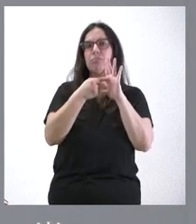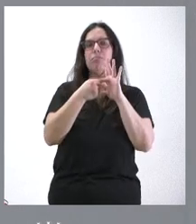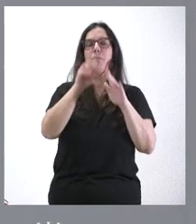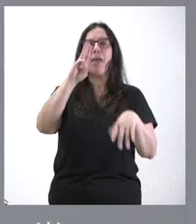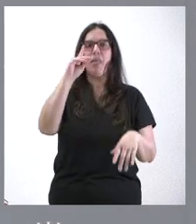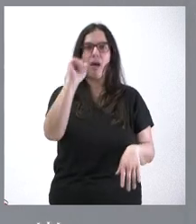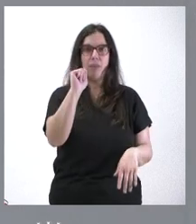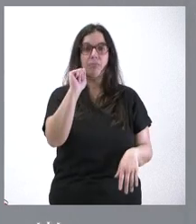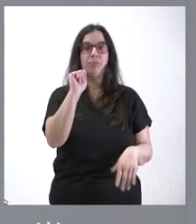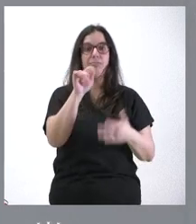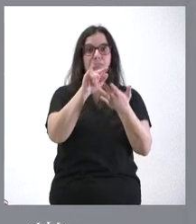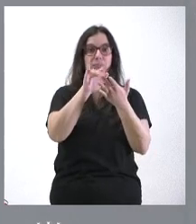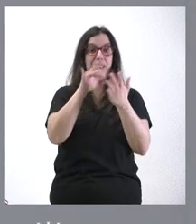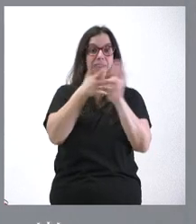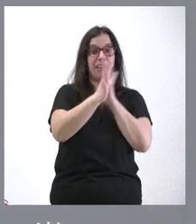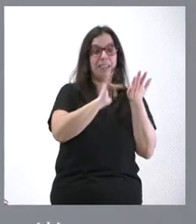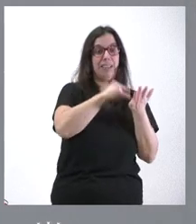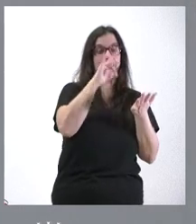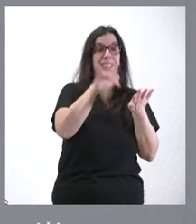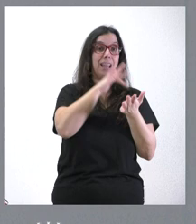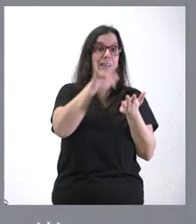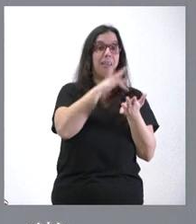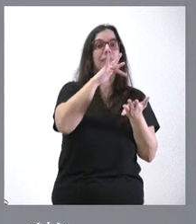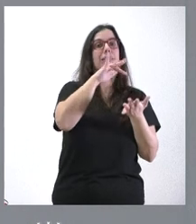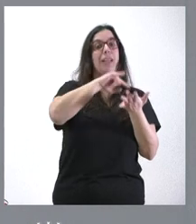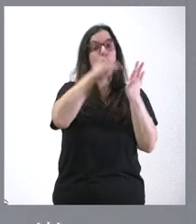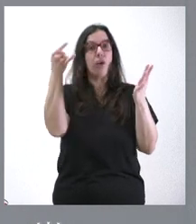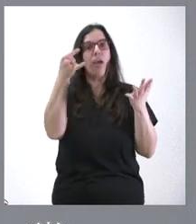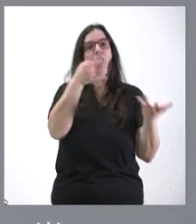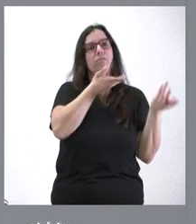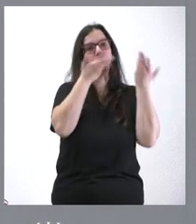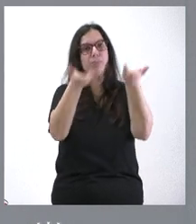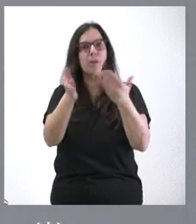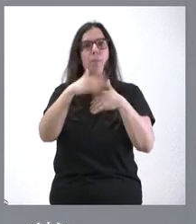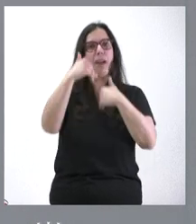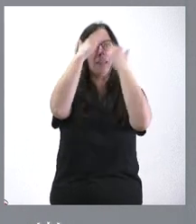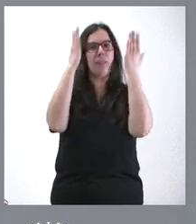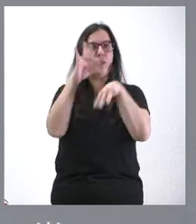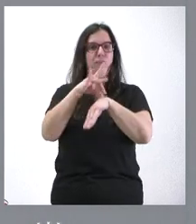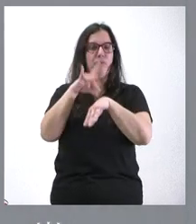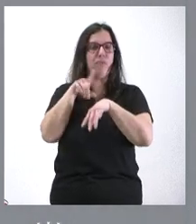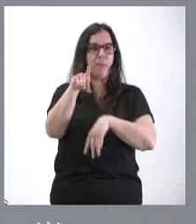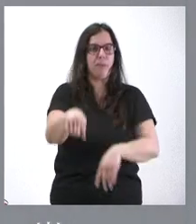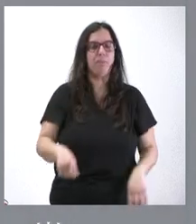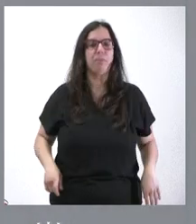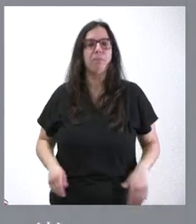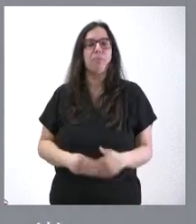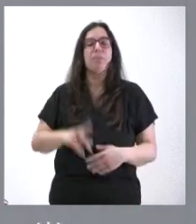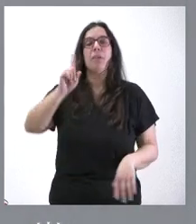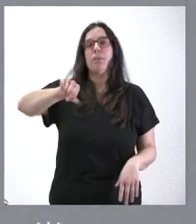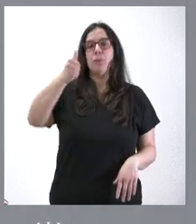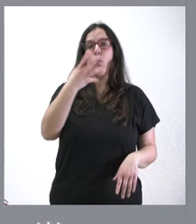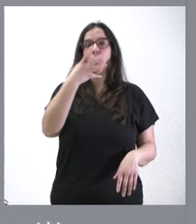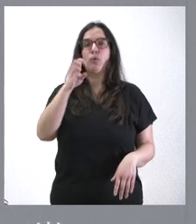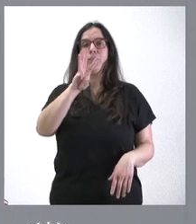por tanto llevando la tecnología al tratamiento de las enfermedades se aprueba una inversión de